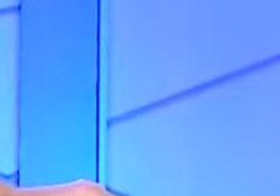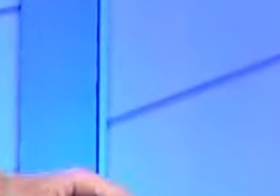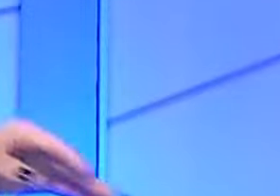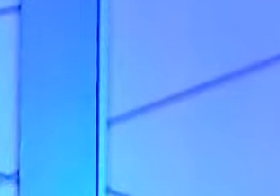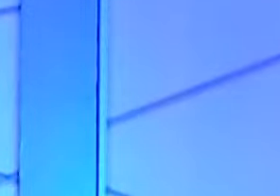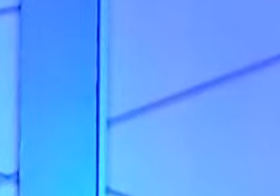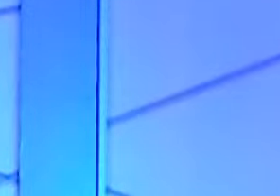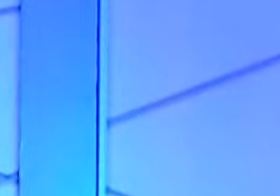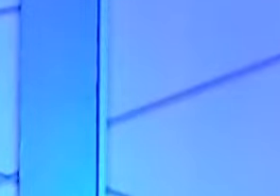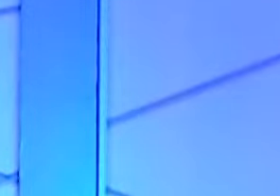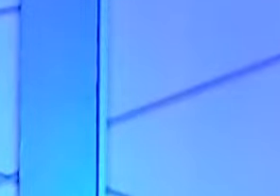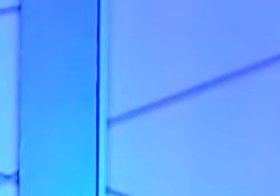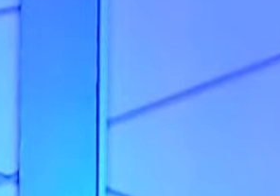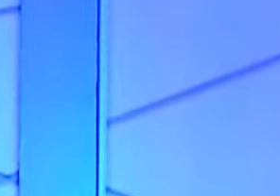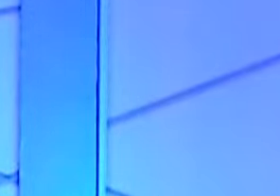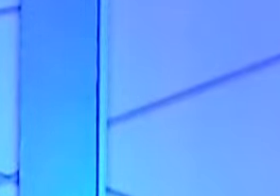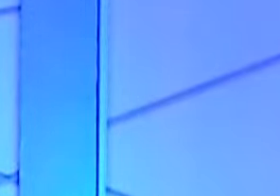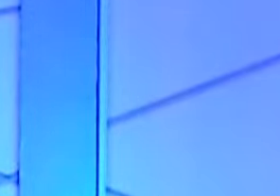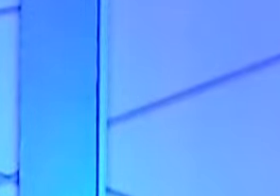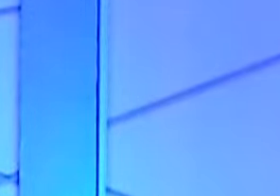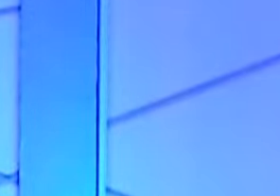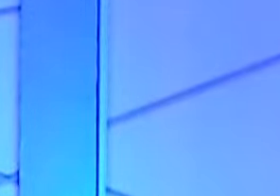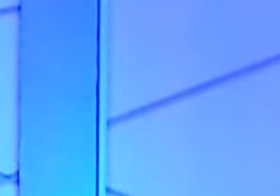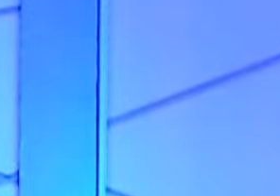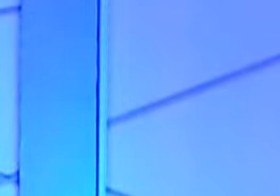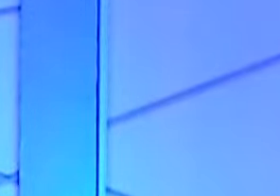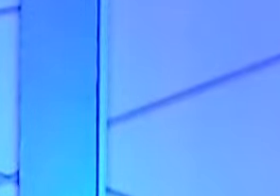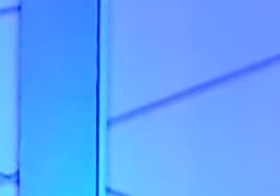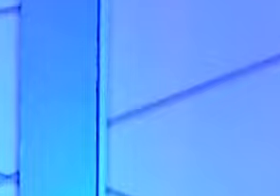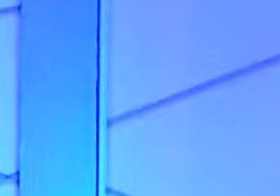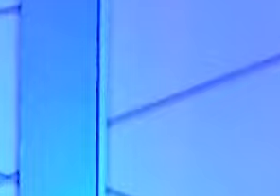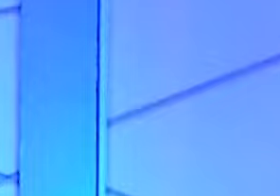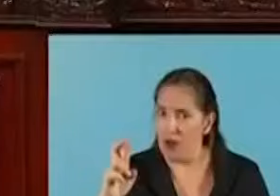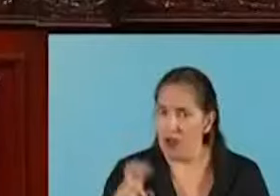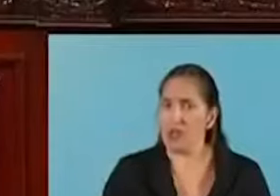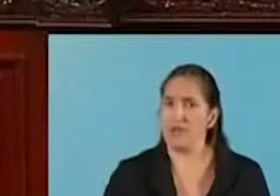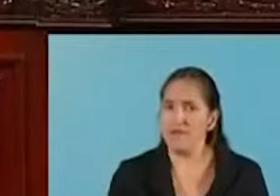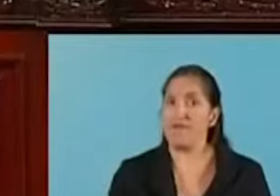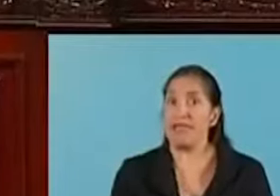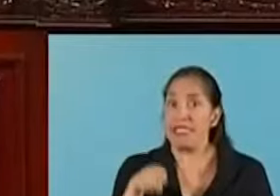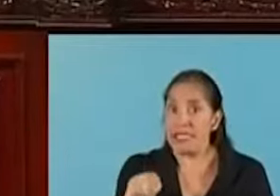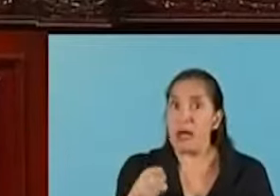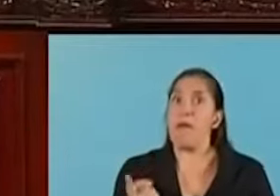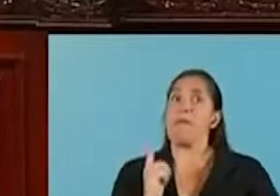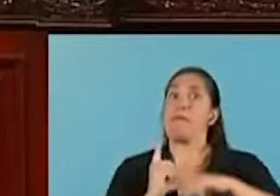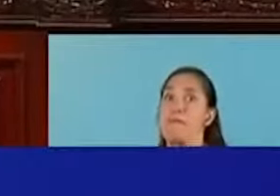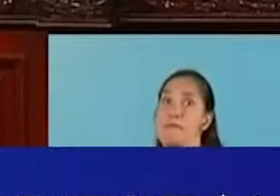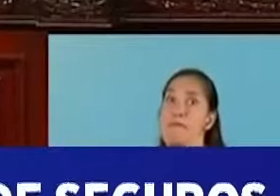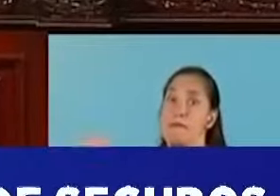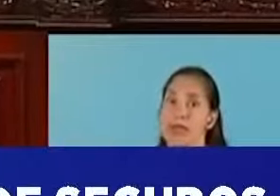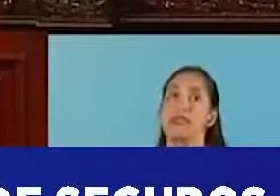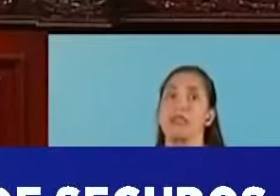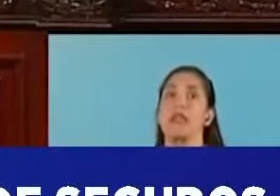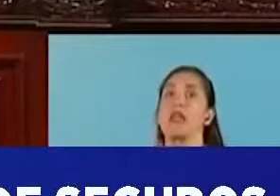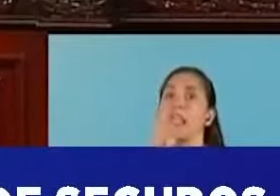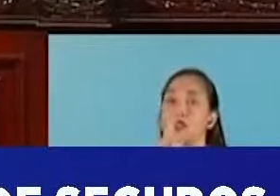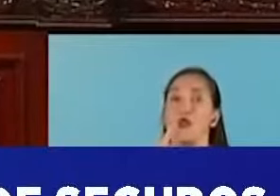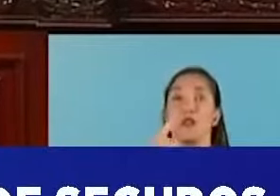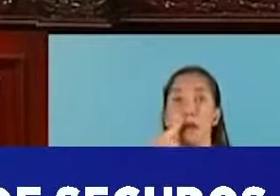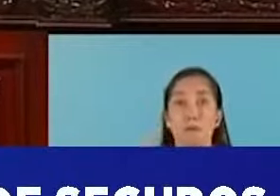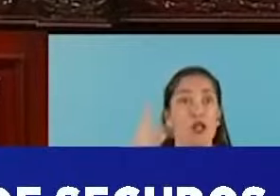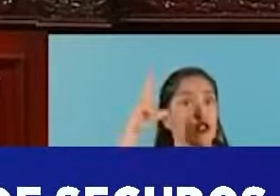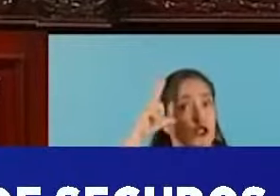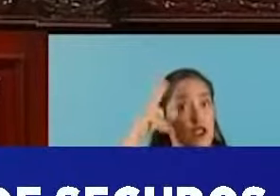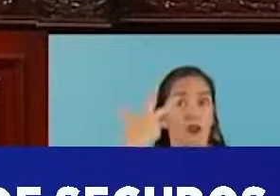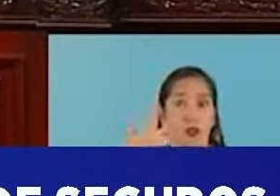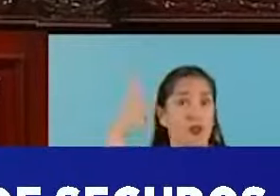8:43 y tenemos que seguir hablando del escándalo de los seguros, porque esto que termina involucrando y en el cual está imputado el